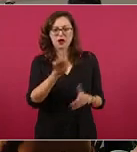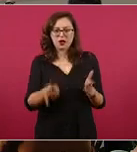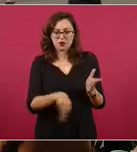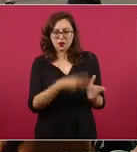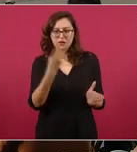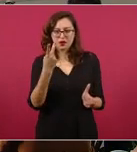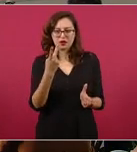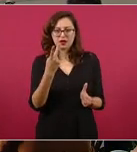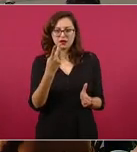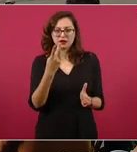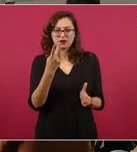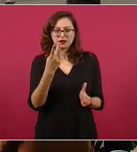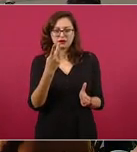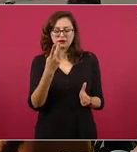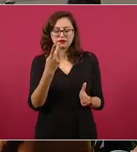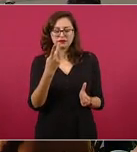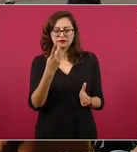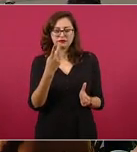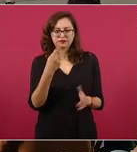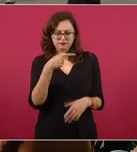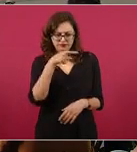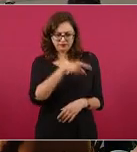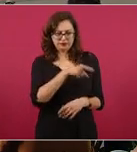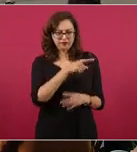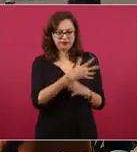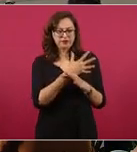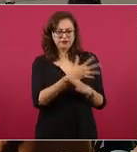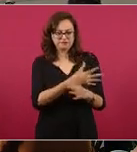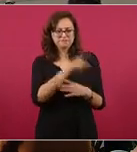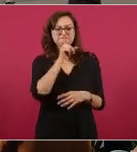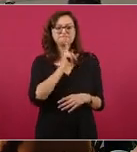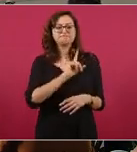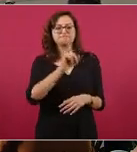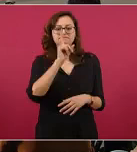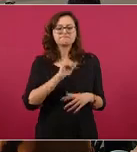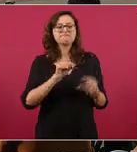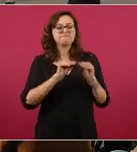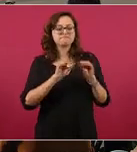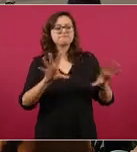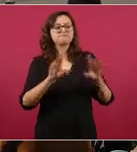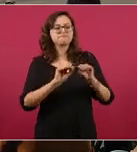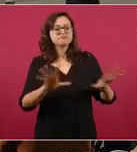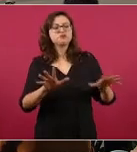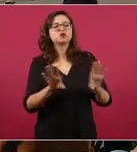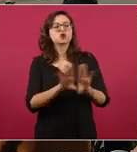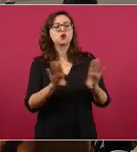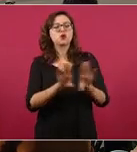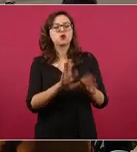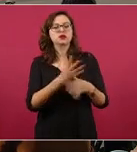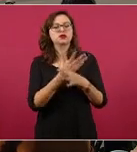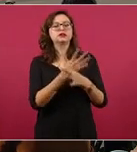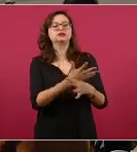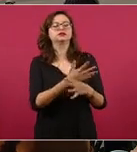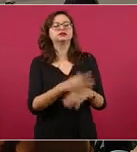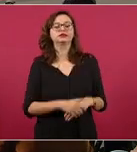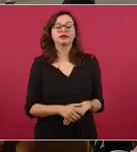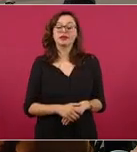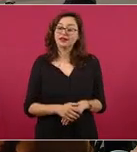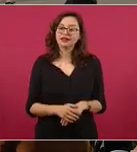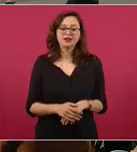Lo que decía de que de la mentira. Pero hay un face, porque en las redes hay mucho ingenio